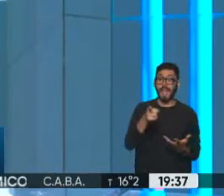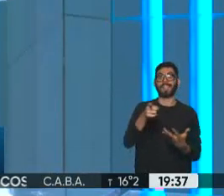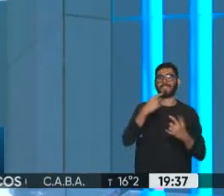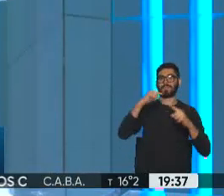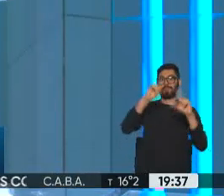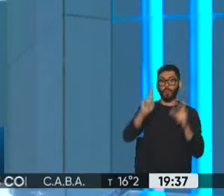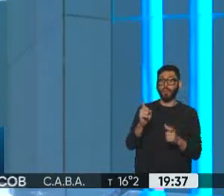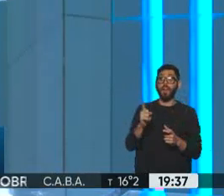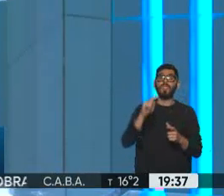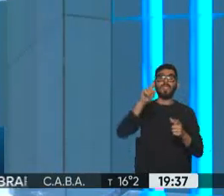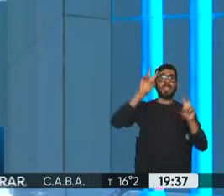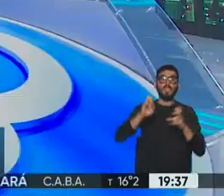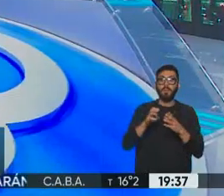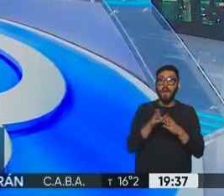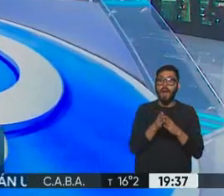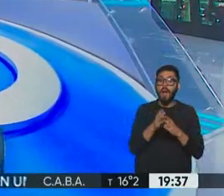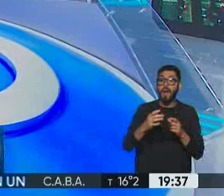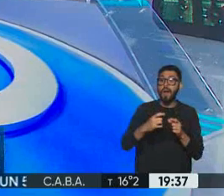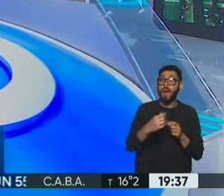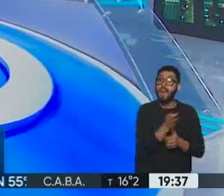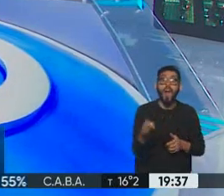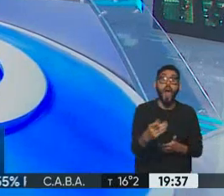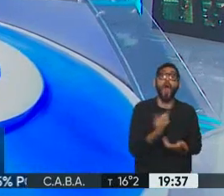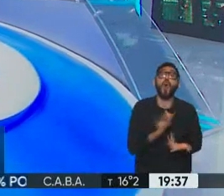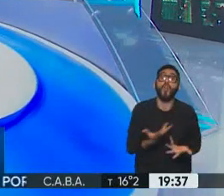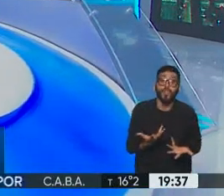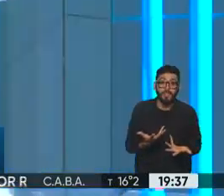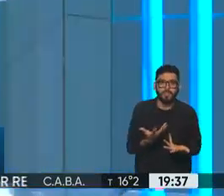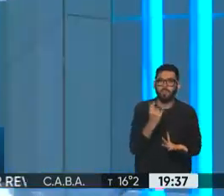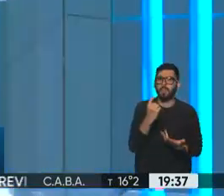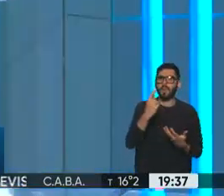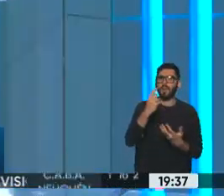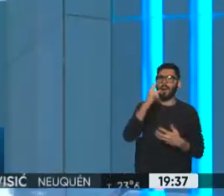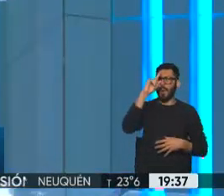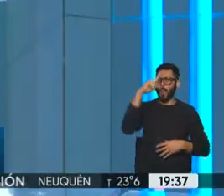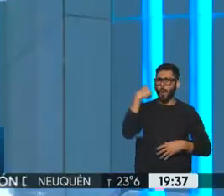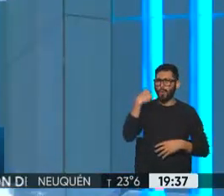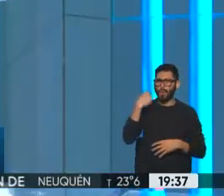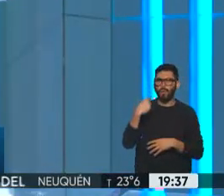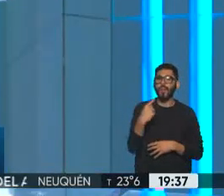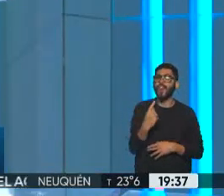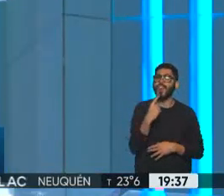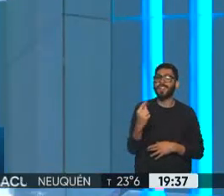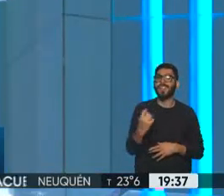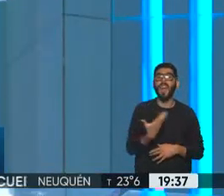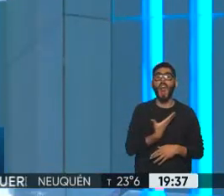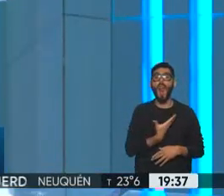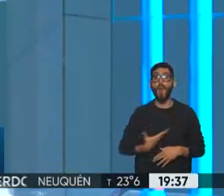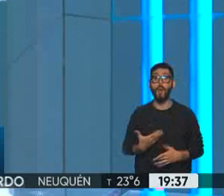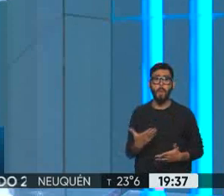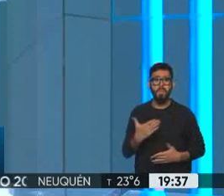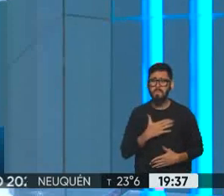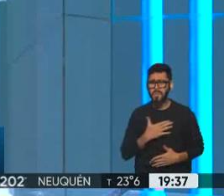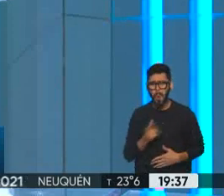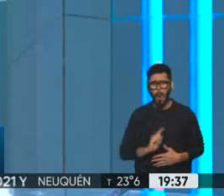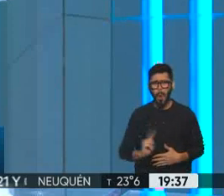pregunta, ¿no? ¿A dónde nos va a dejar este río? ¿Dónde desborda? ¿A quién le estaba respondiendo el presidente Alberto Fernández cuando dice el gobierno no es mío, este